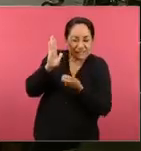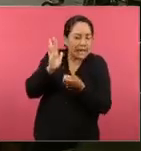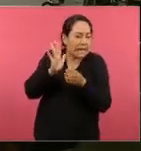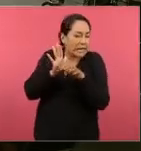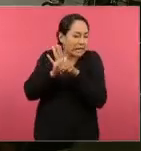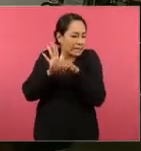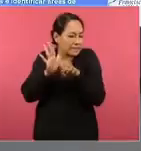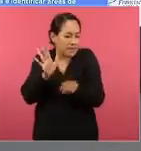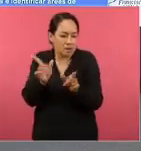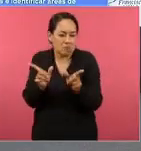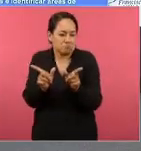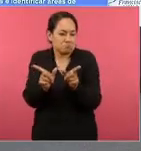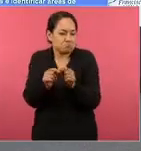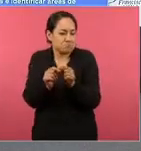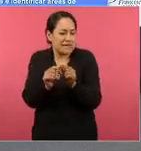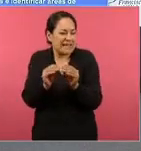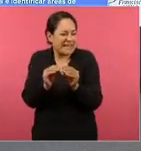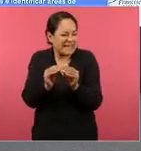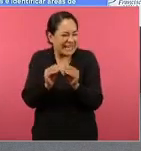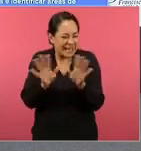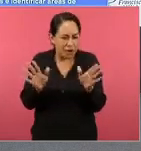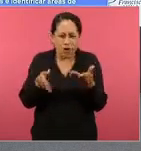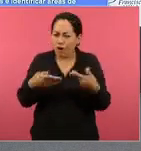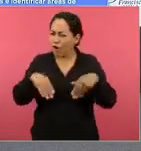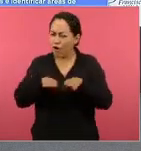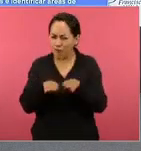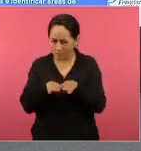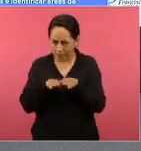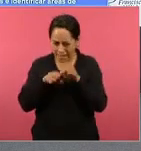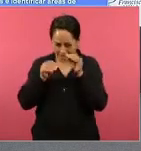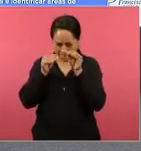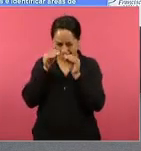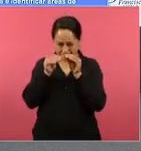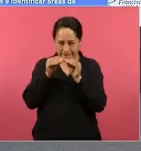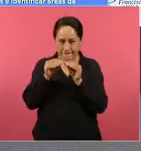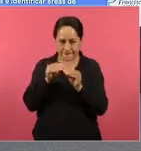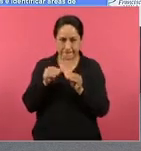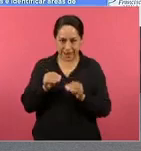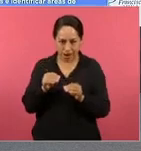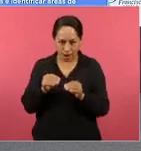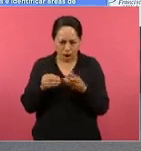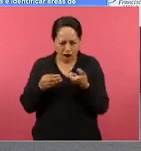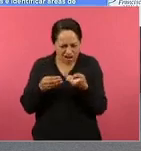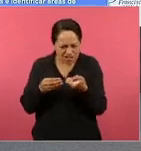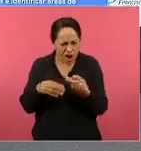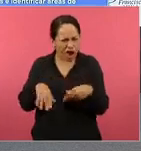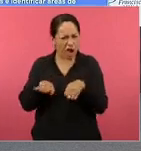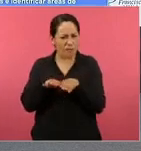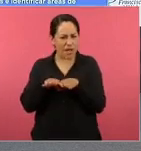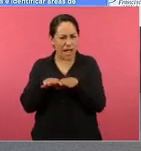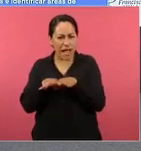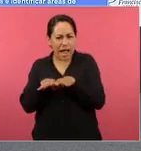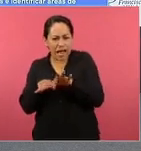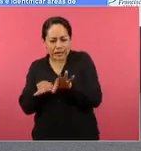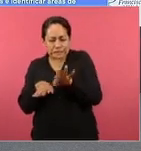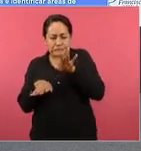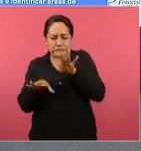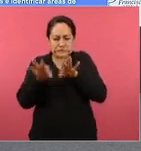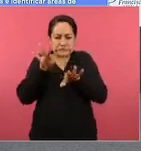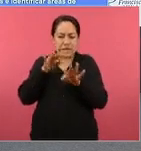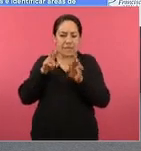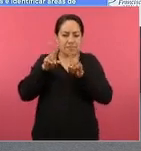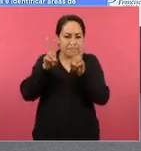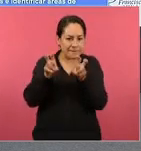claro de cómo se dosificaron los contenidos, es decir, que hay un momento, insisto, no es de la nada, no